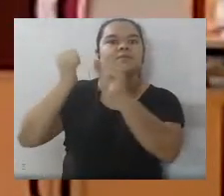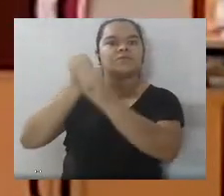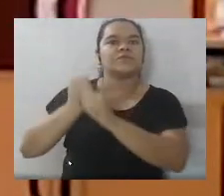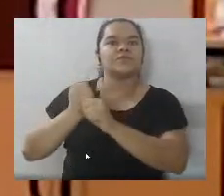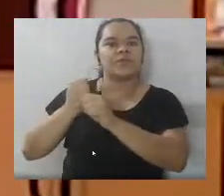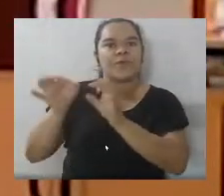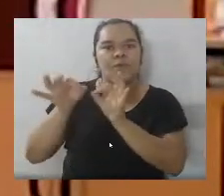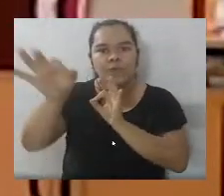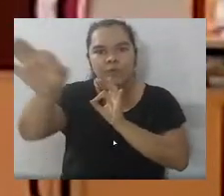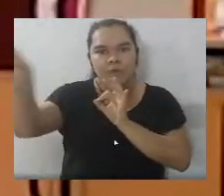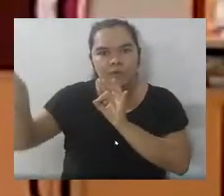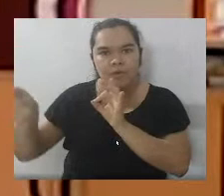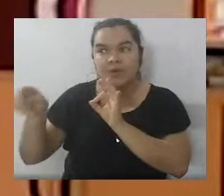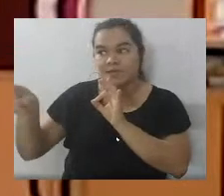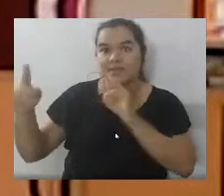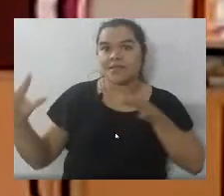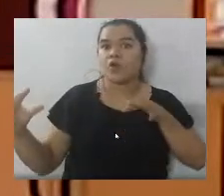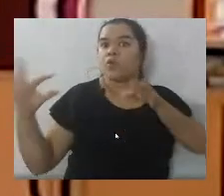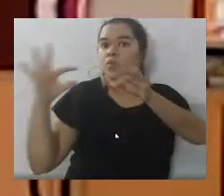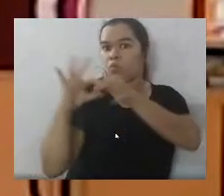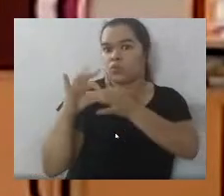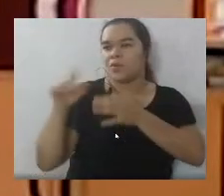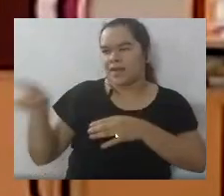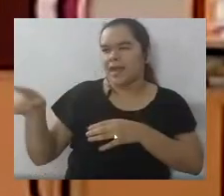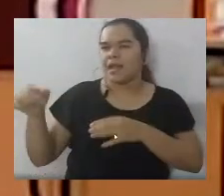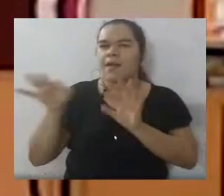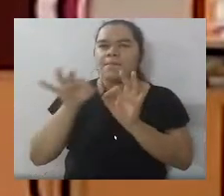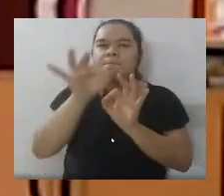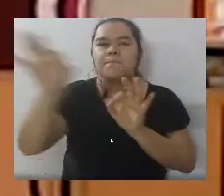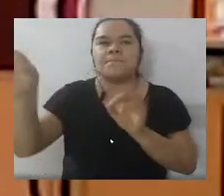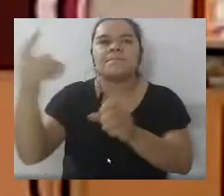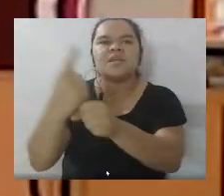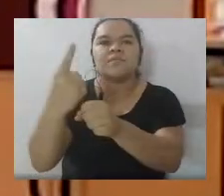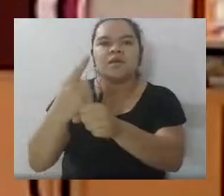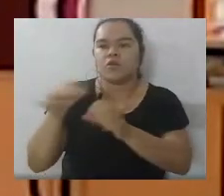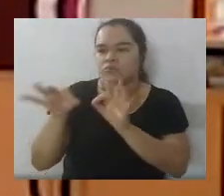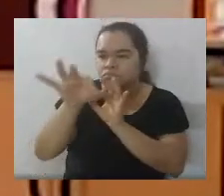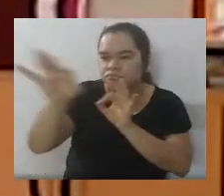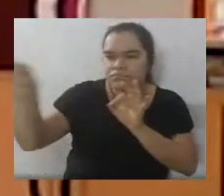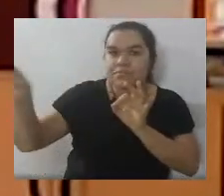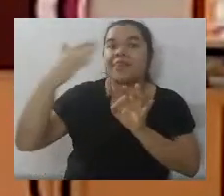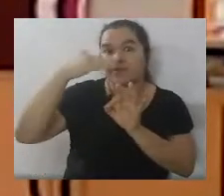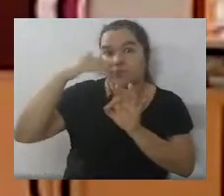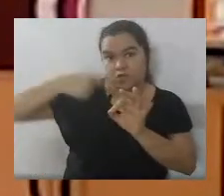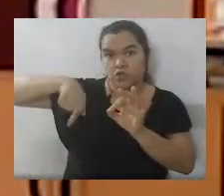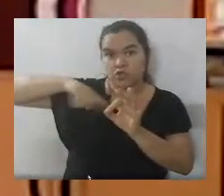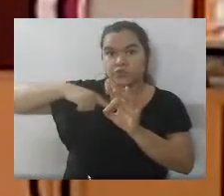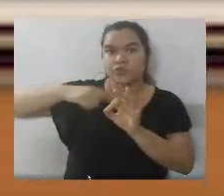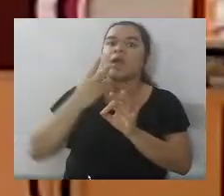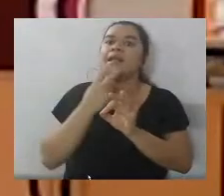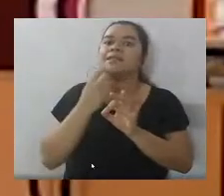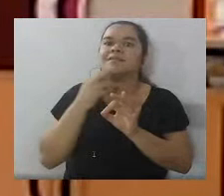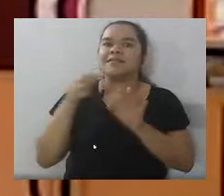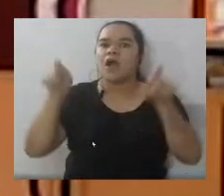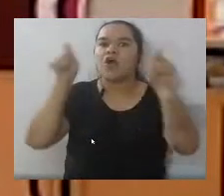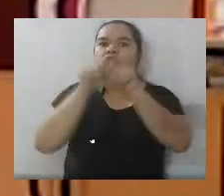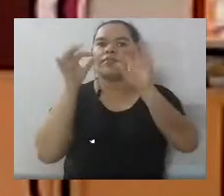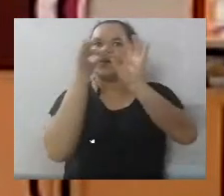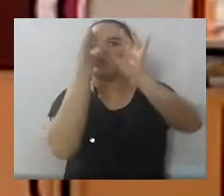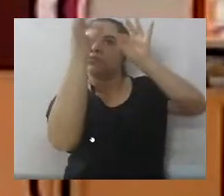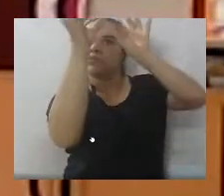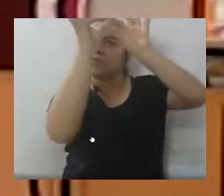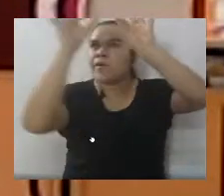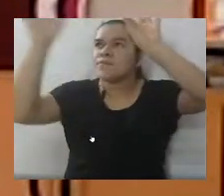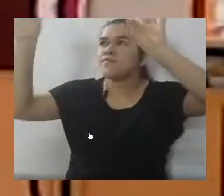a indicar por dónde vamos a construir las redes de alta tensión para poder llegar desde las centrales eléctricas hasta